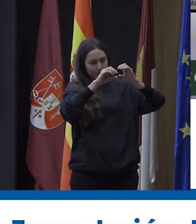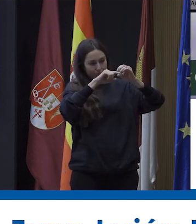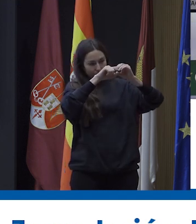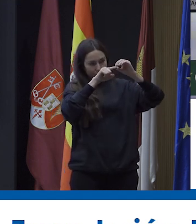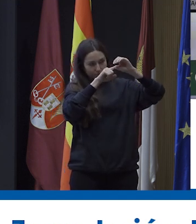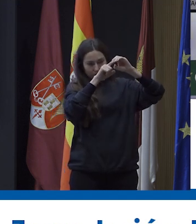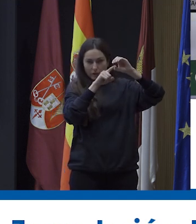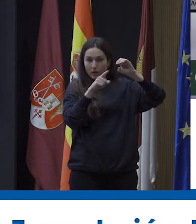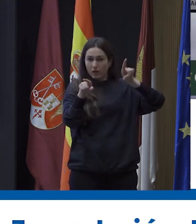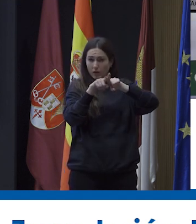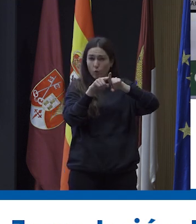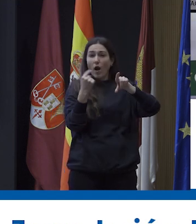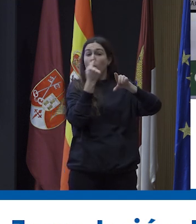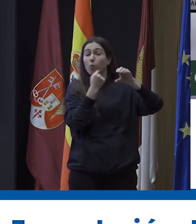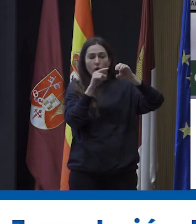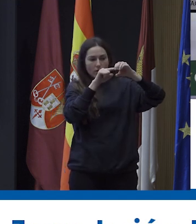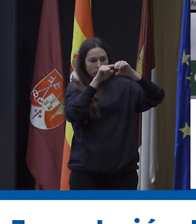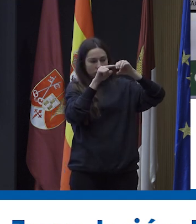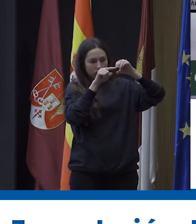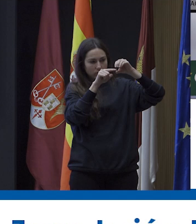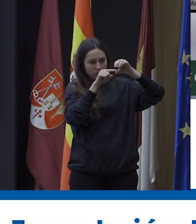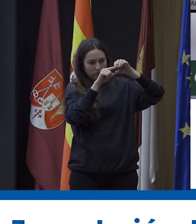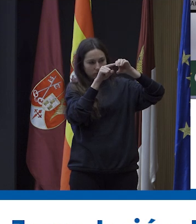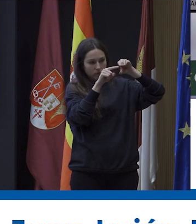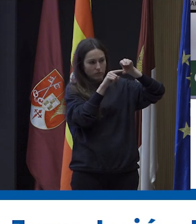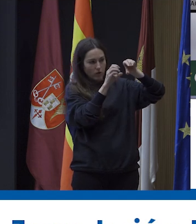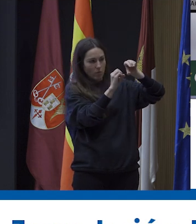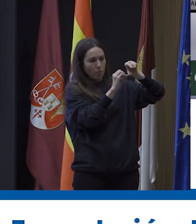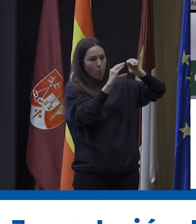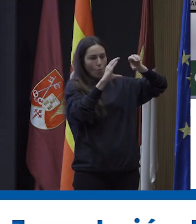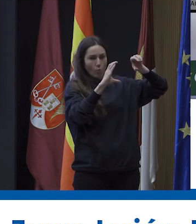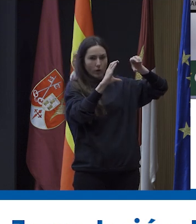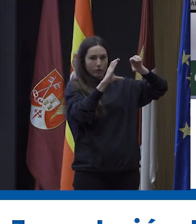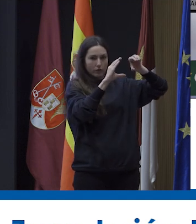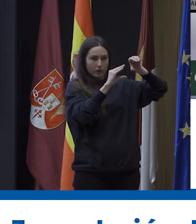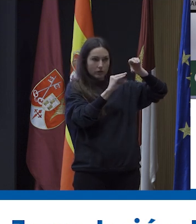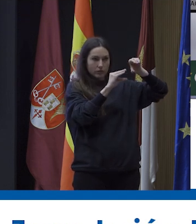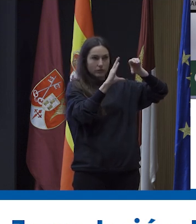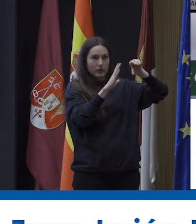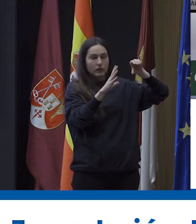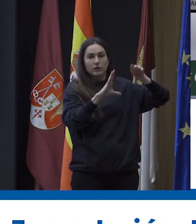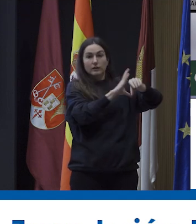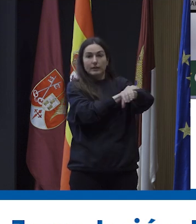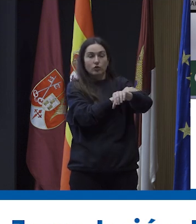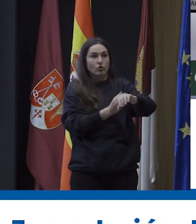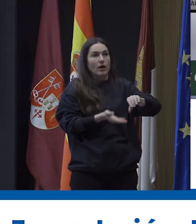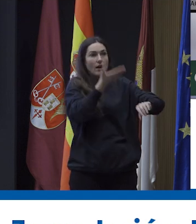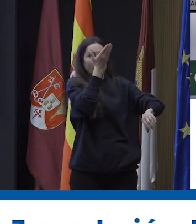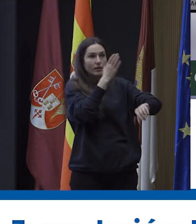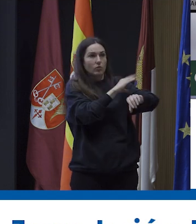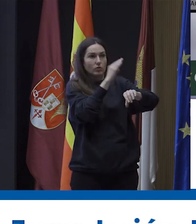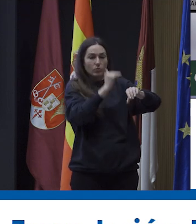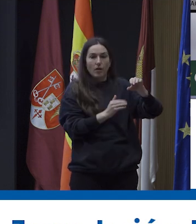dentro de la boca, pues puede tener cambios inflamatorios porque hay un estrés hemodinámico, si la tensión está más alta, por